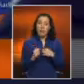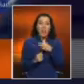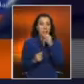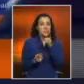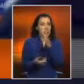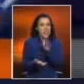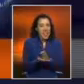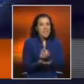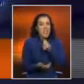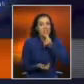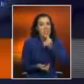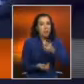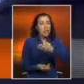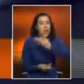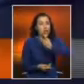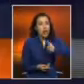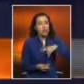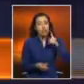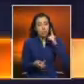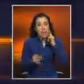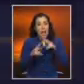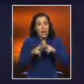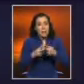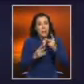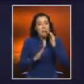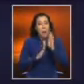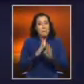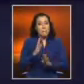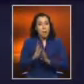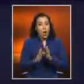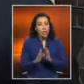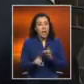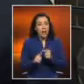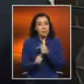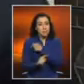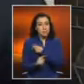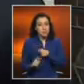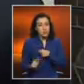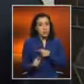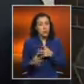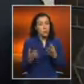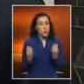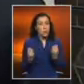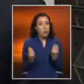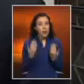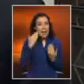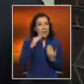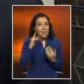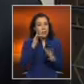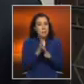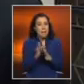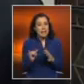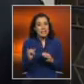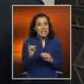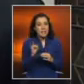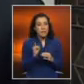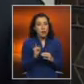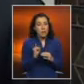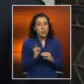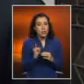decimos denuncien. Nosotros tenemos mecanismos para proteger la identidad. Es muy buena porque así los niños tienen más información